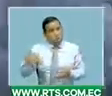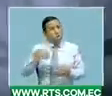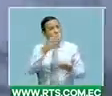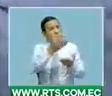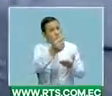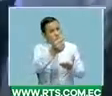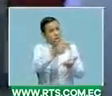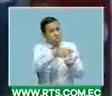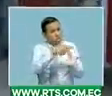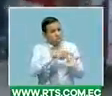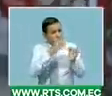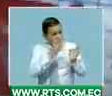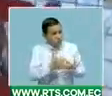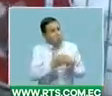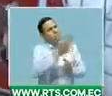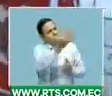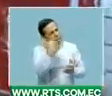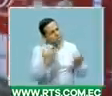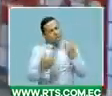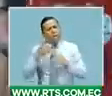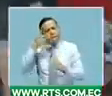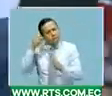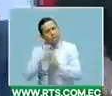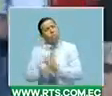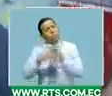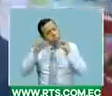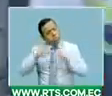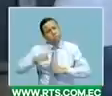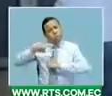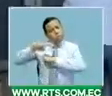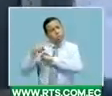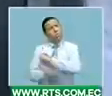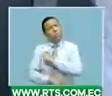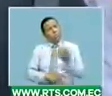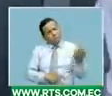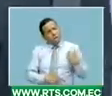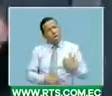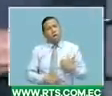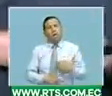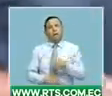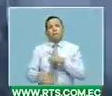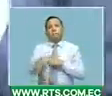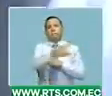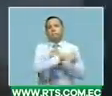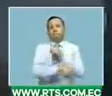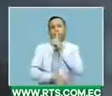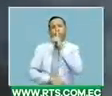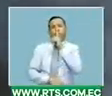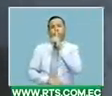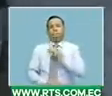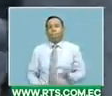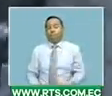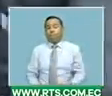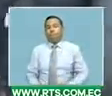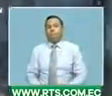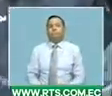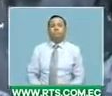corrupción para poder sancionar conforme a la ley a los culpables, informó Richard